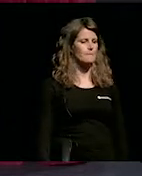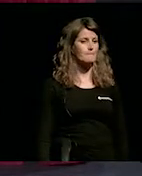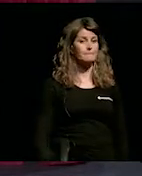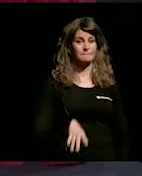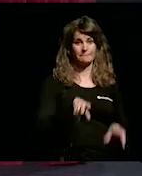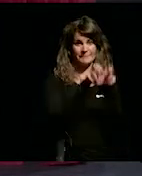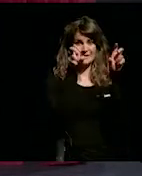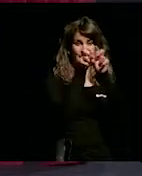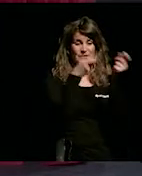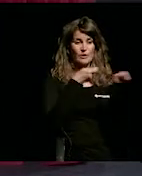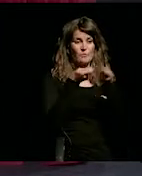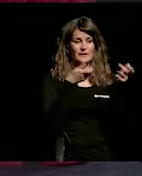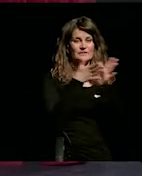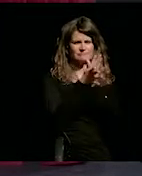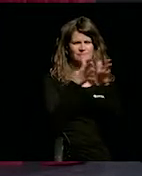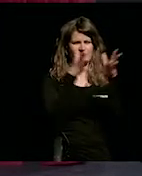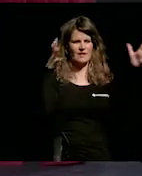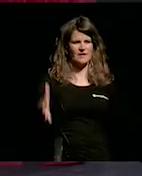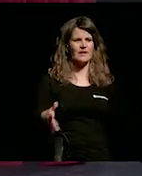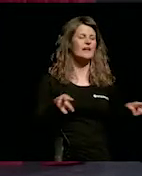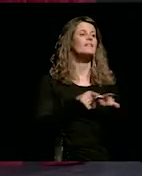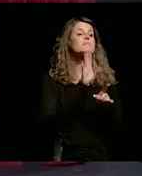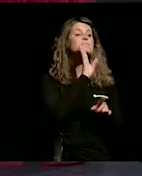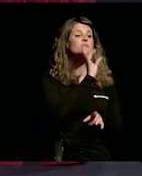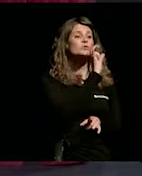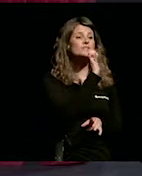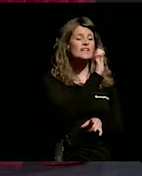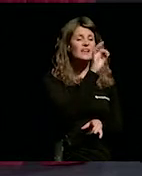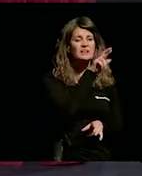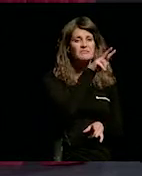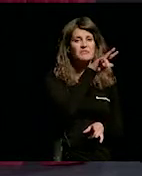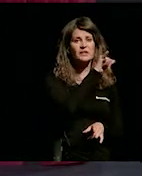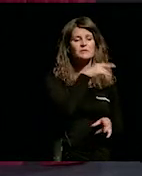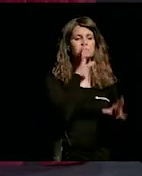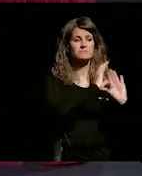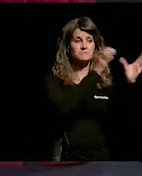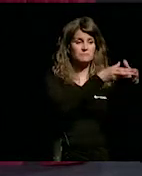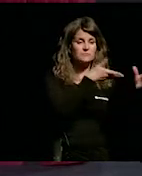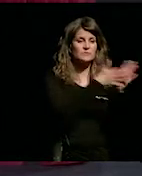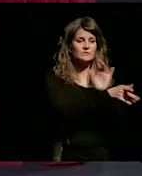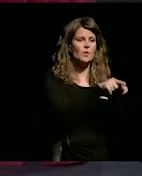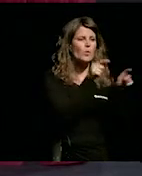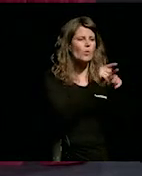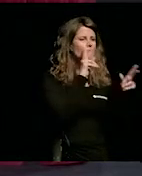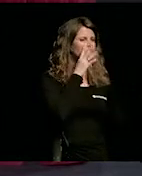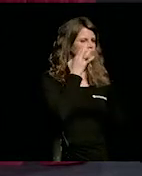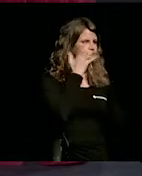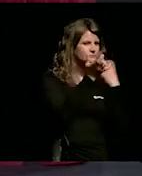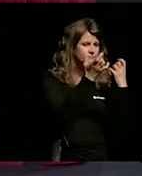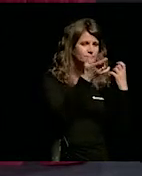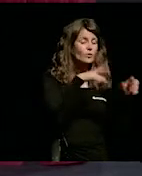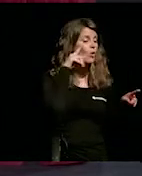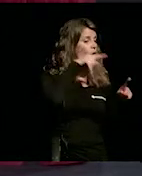Como empresa comercial de gran tamaño, CircVue puede crear el tipo de funciones de perfil e impacto necesarias para